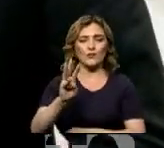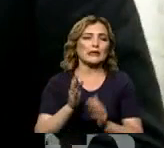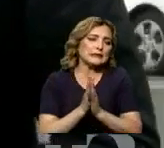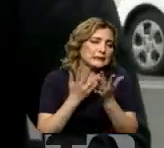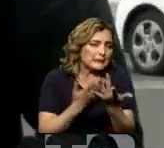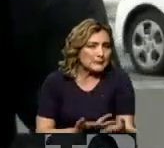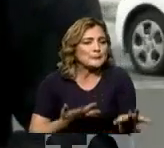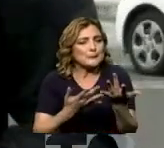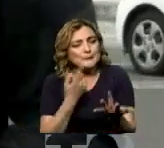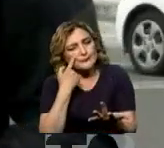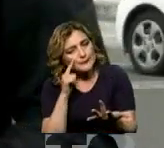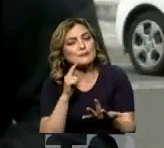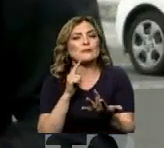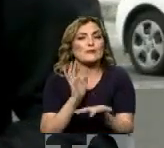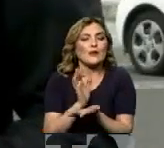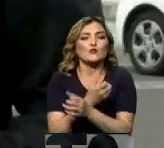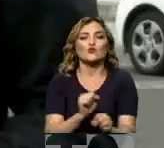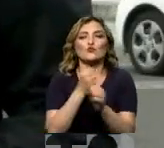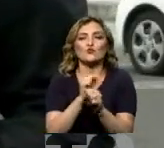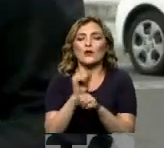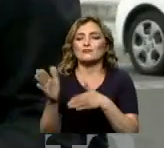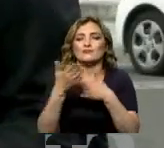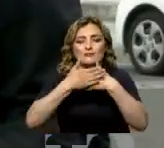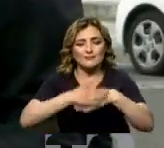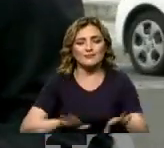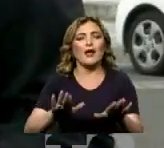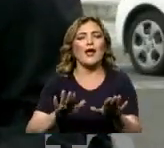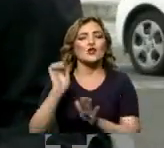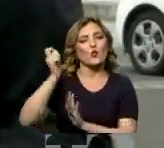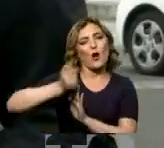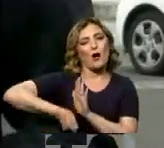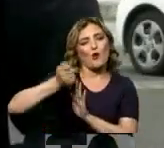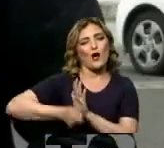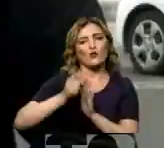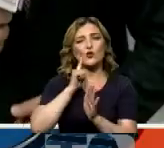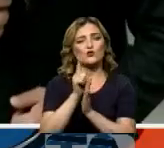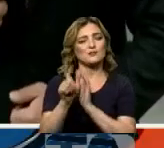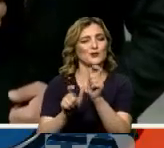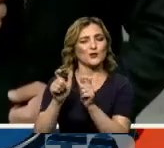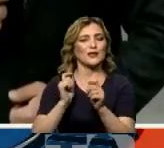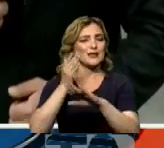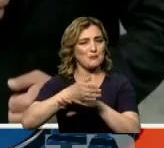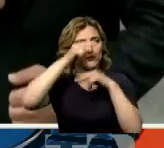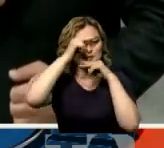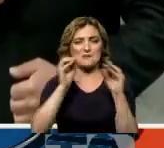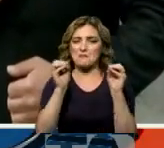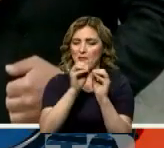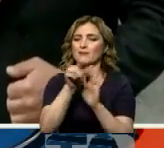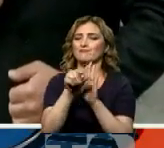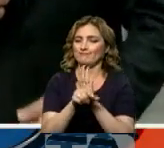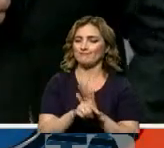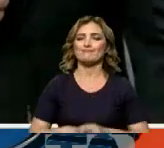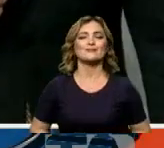espera entonces la presentación de los alegatos de cierre por parte de la defensa de los procesados. En las siguientes emisiones les